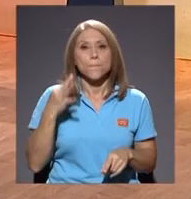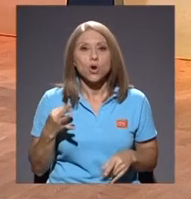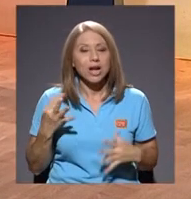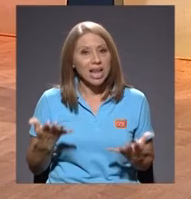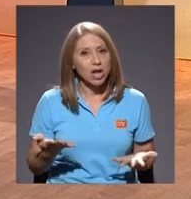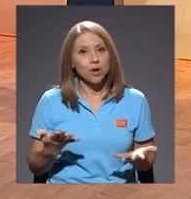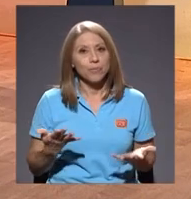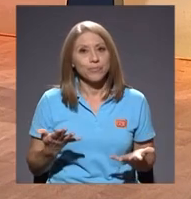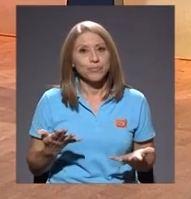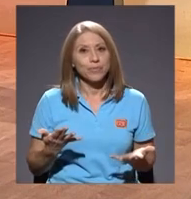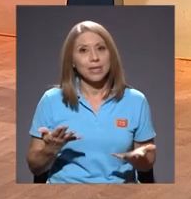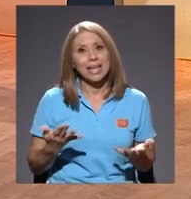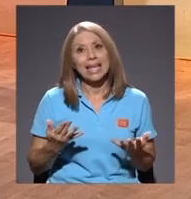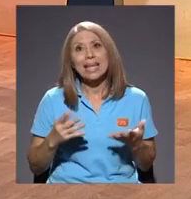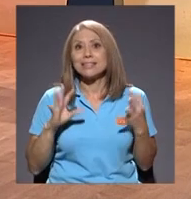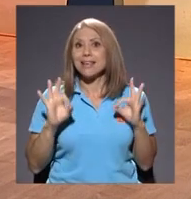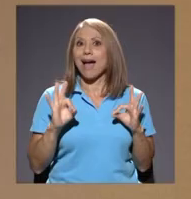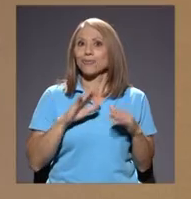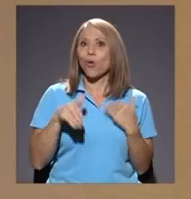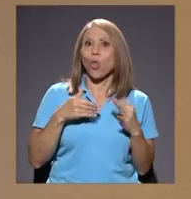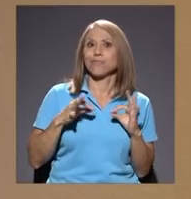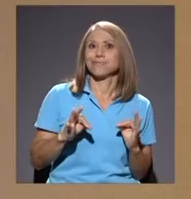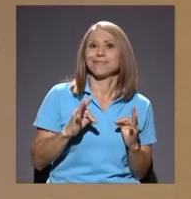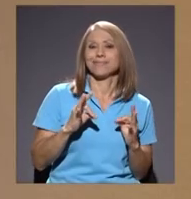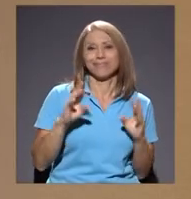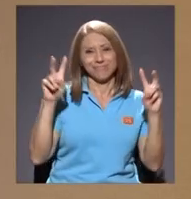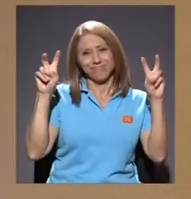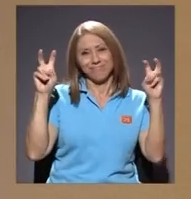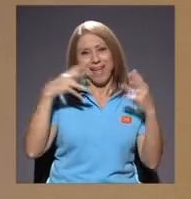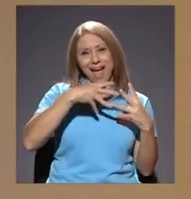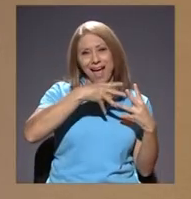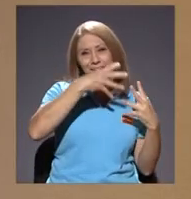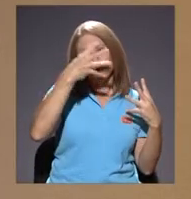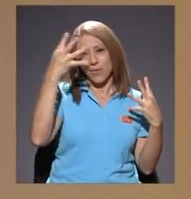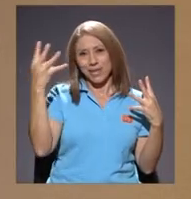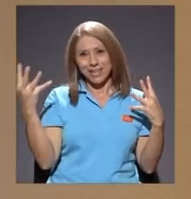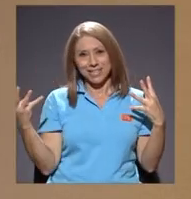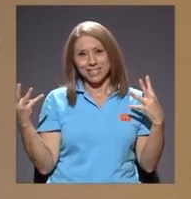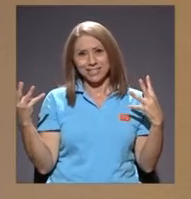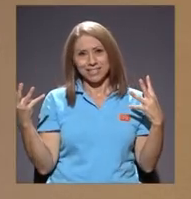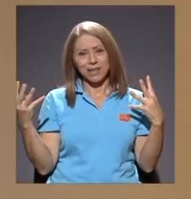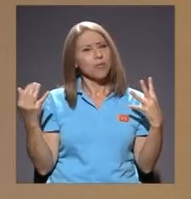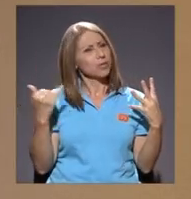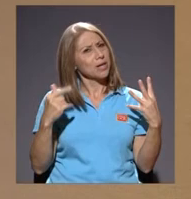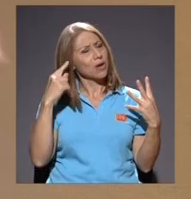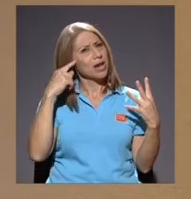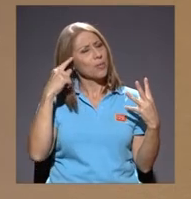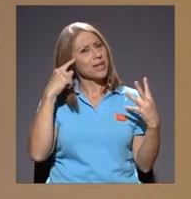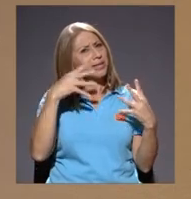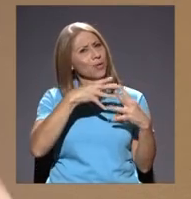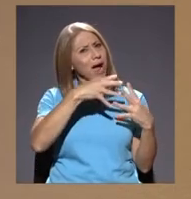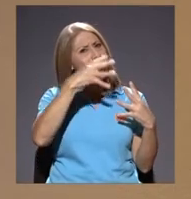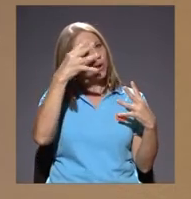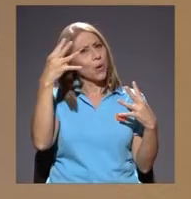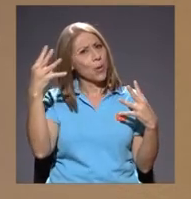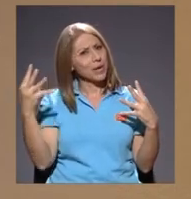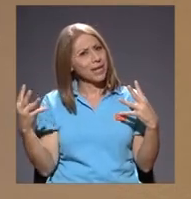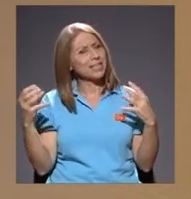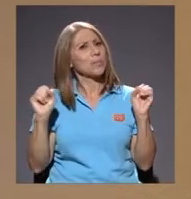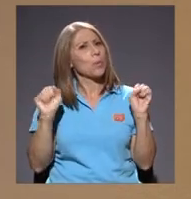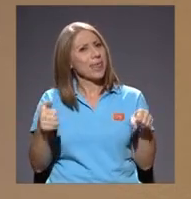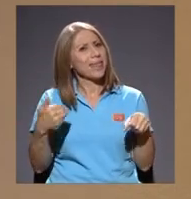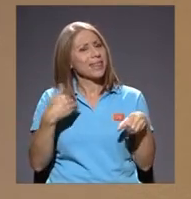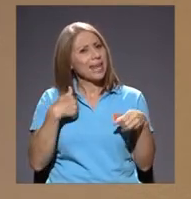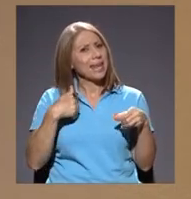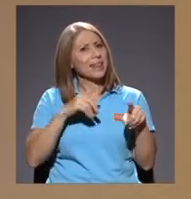que salió del arco iris pero por cierto arco iris ahora que lo pienso puede tener más de una connotación pero no